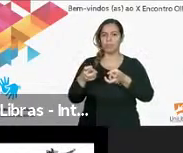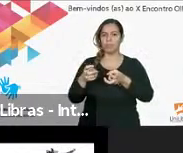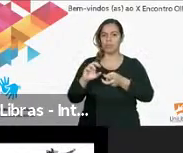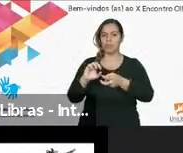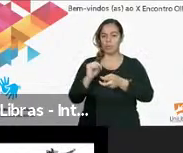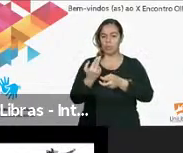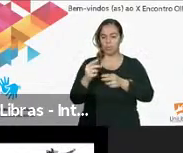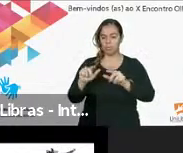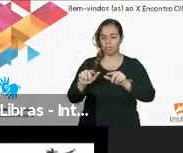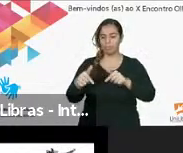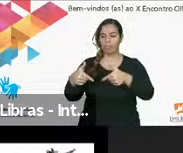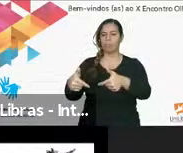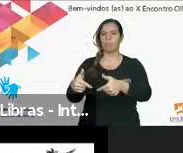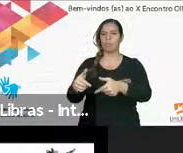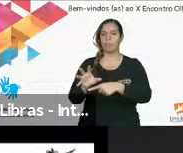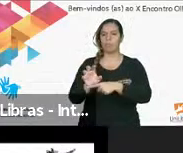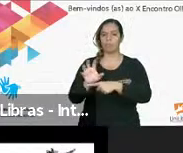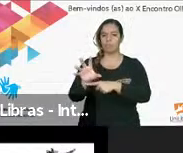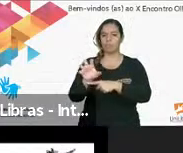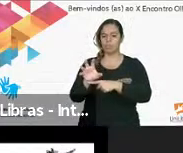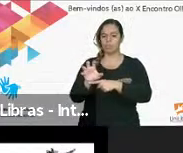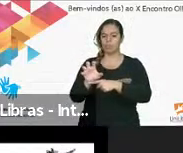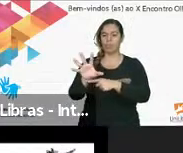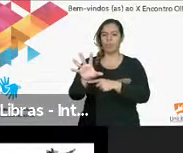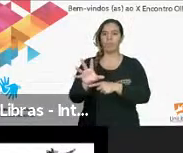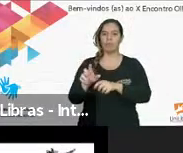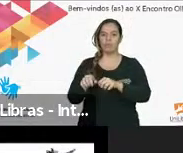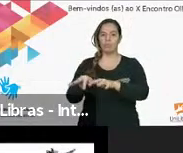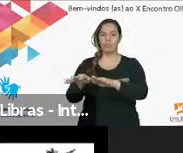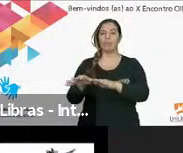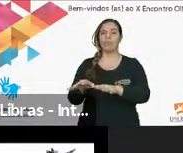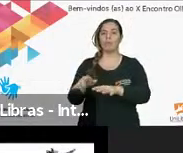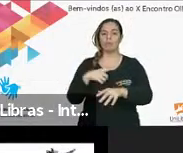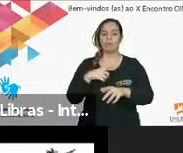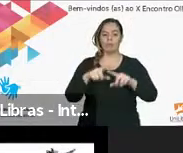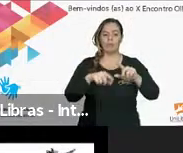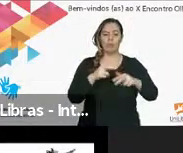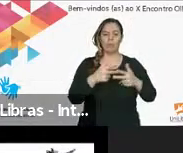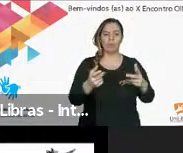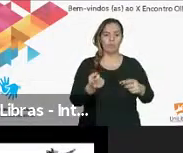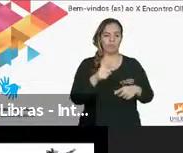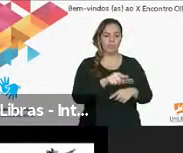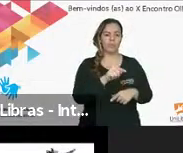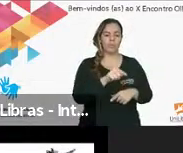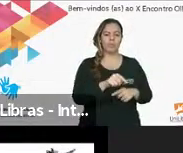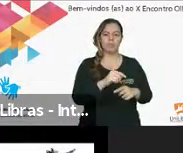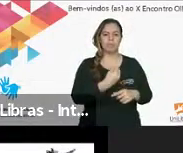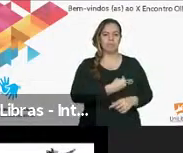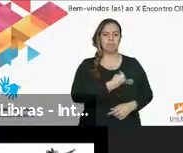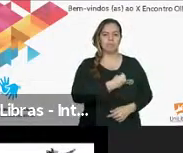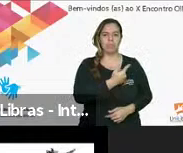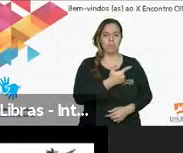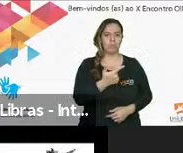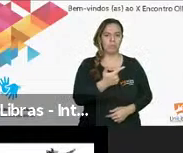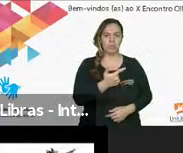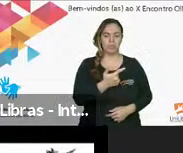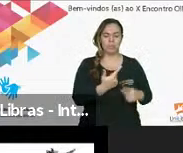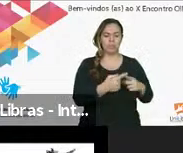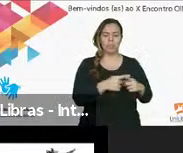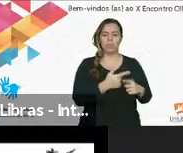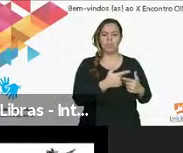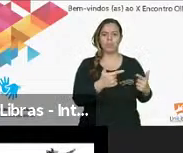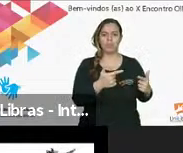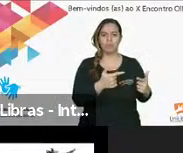repulsor. Y estos objetos que están acá, bueno, no existen. ¿Y por qué no existen? Porque este bicho